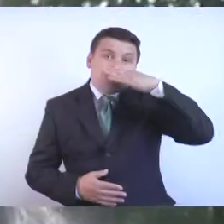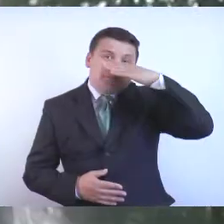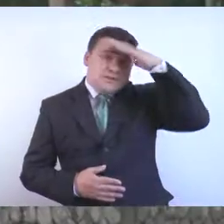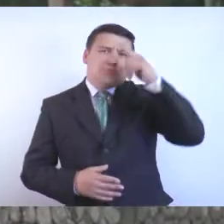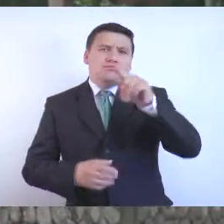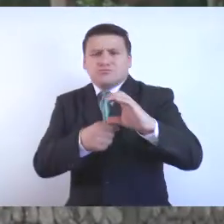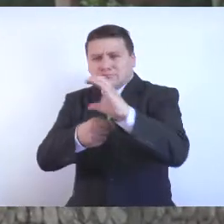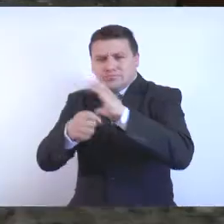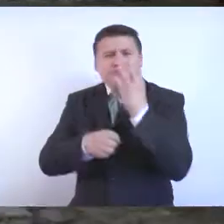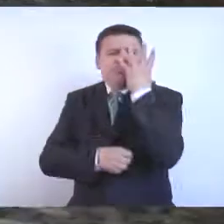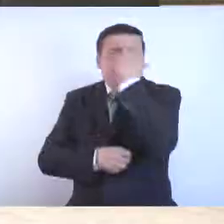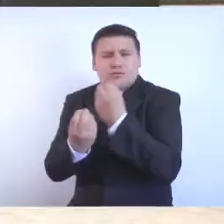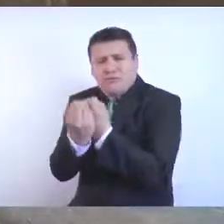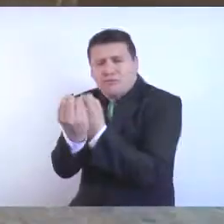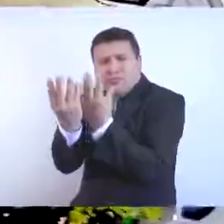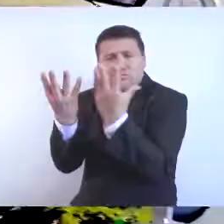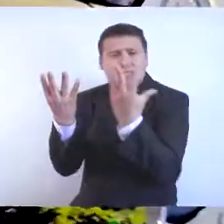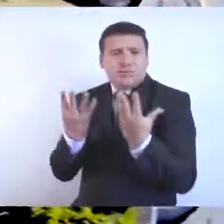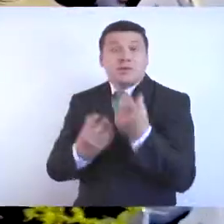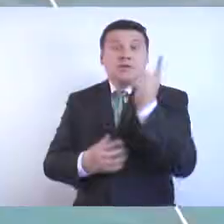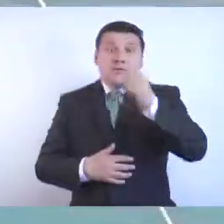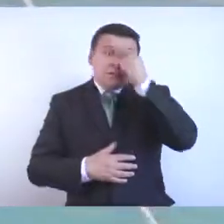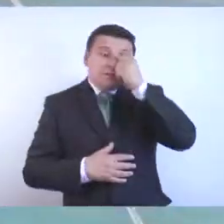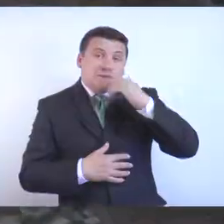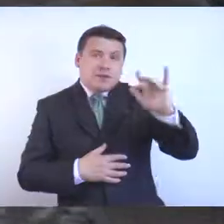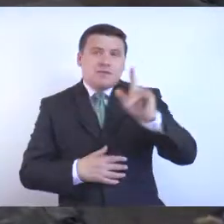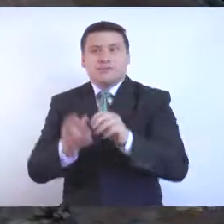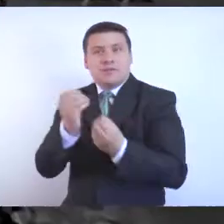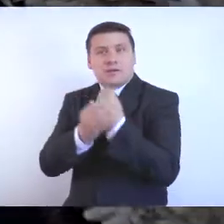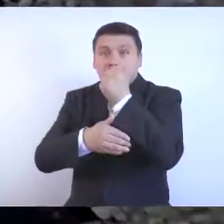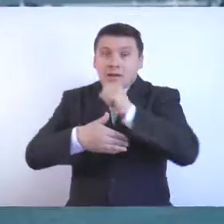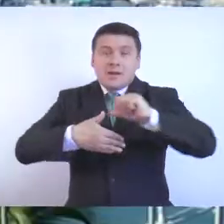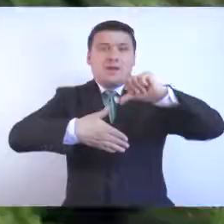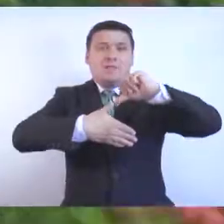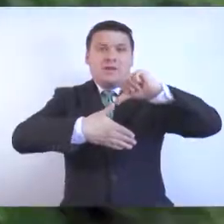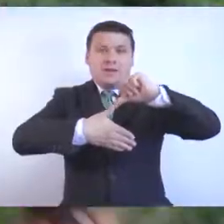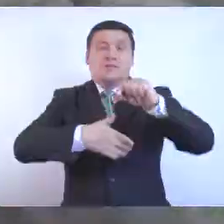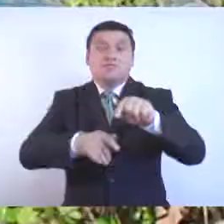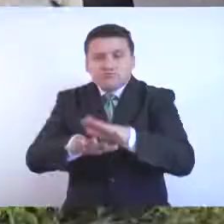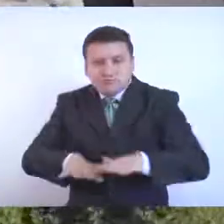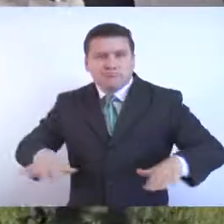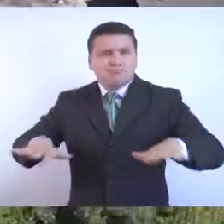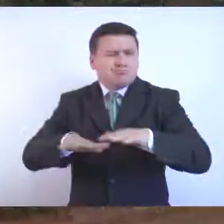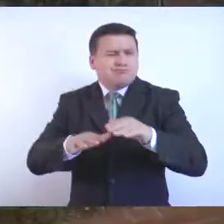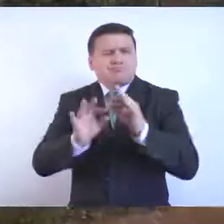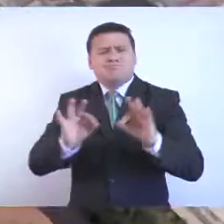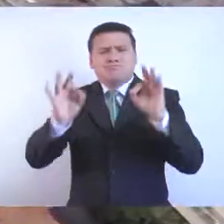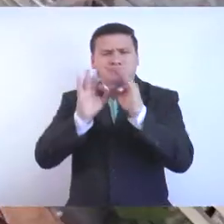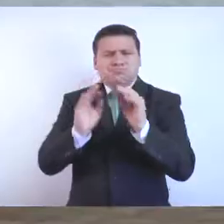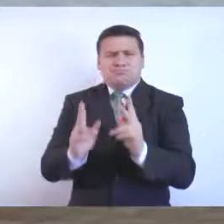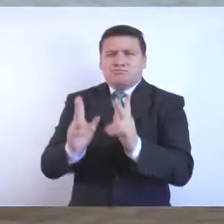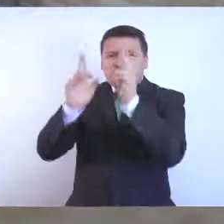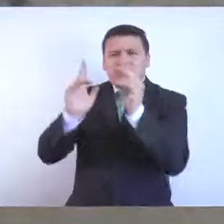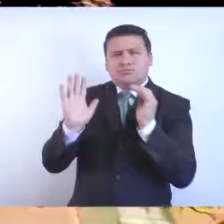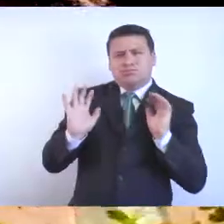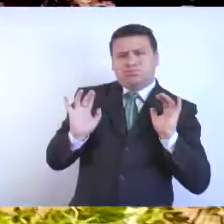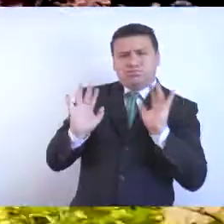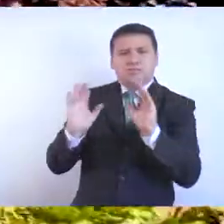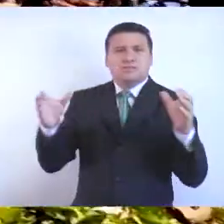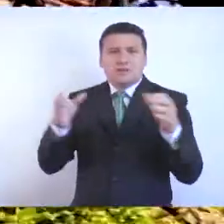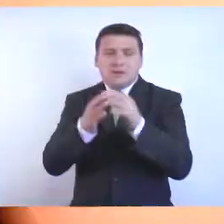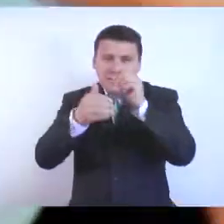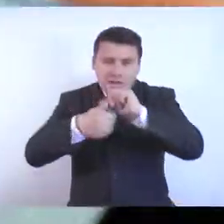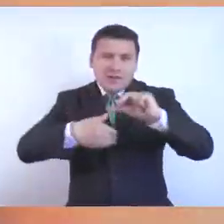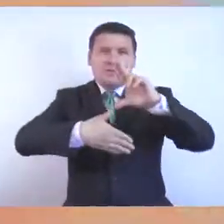Medellín, la ciudad de la eterna primavera, y Santa Marta, la perla de América, serán los escenarios del evento audiovisual más importante